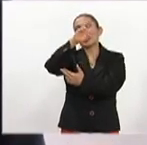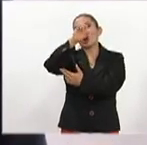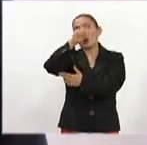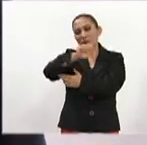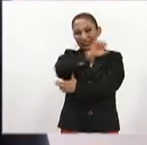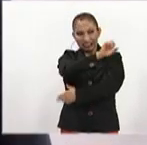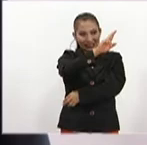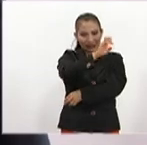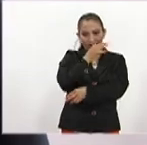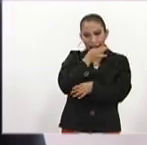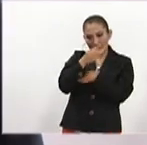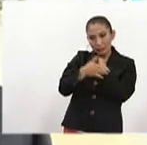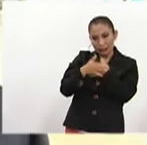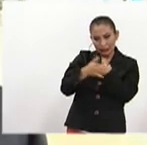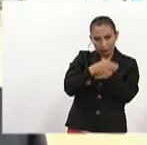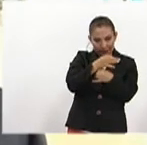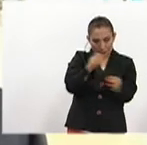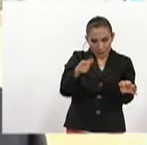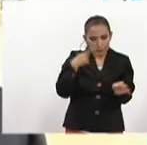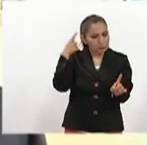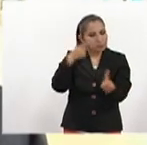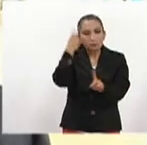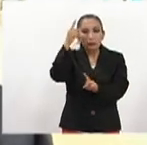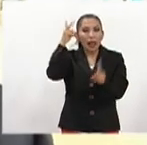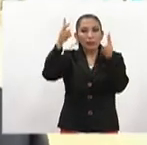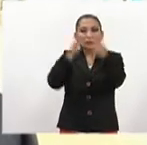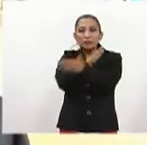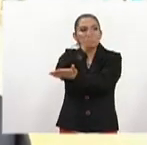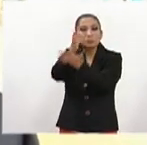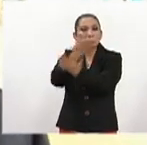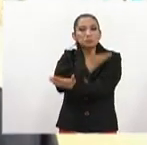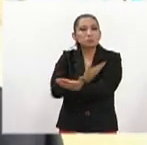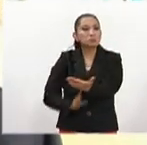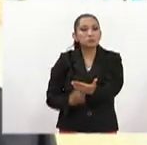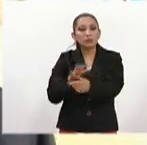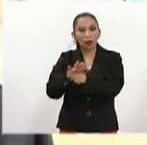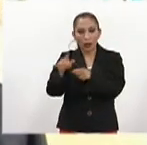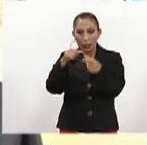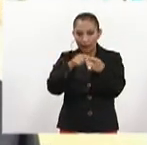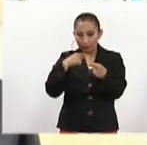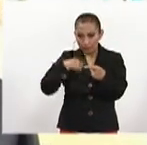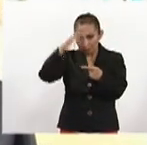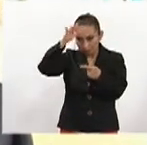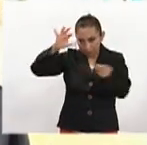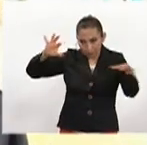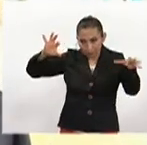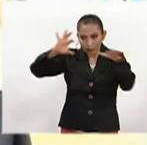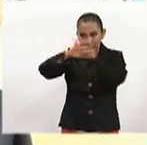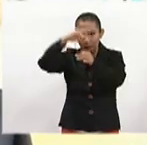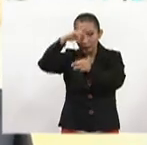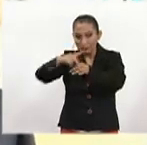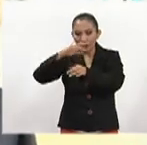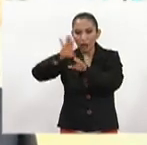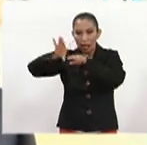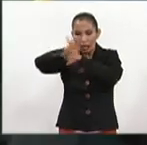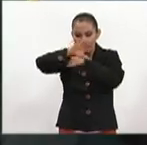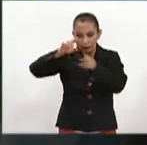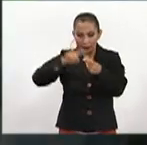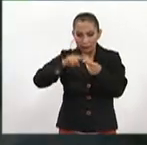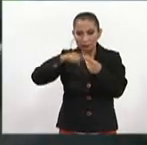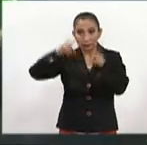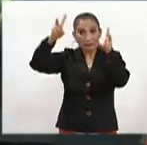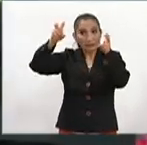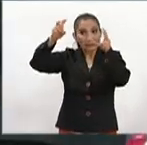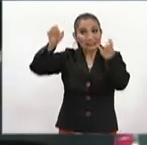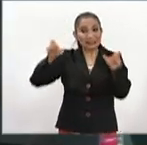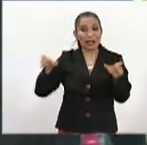Relaciones Exteriores informó que entre los objetivos de esta visita está, por supuesto, refrendar la cooperación de México con el Caribe en